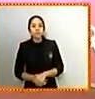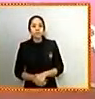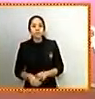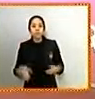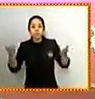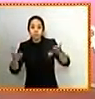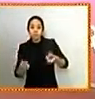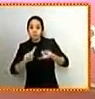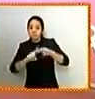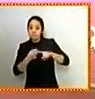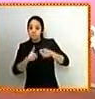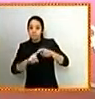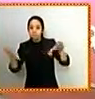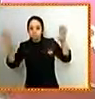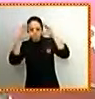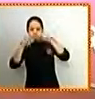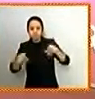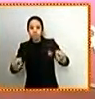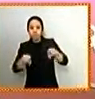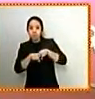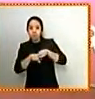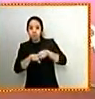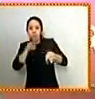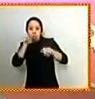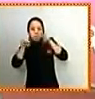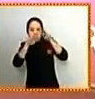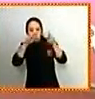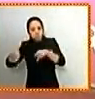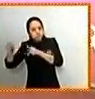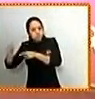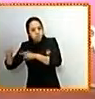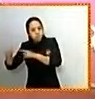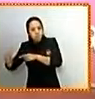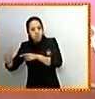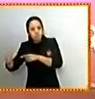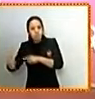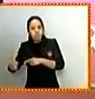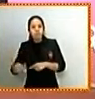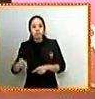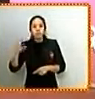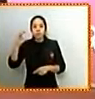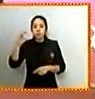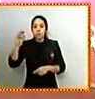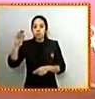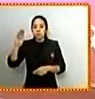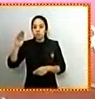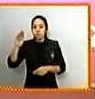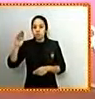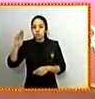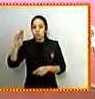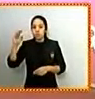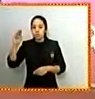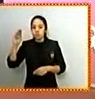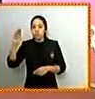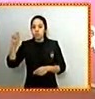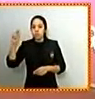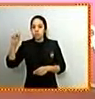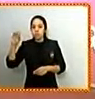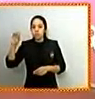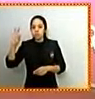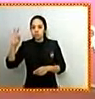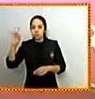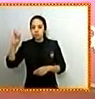Bienvenidos chicos, en esta noche también nos acompañan nuestros observadores externos y la cubanita, quienes están aquí para velar la total transparencia de